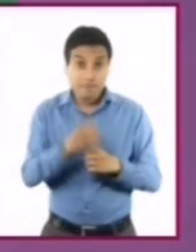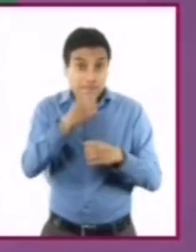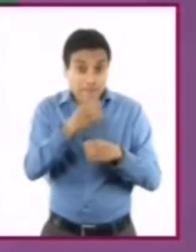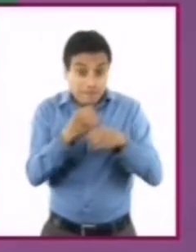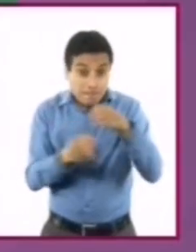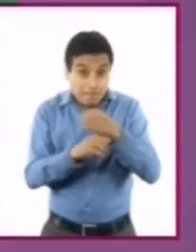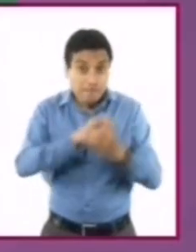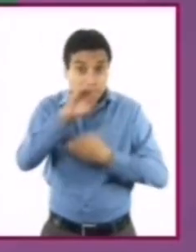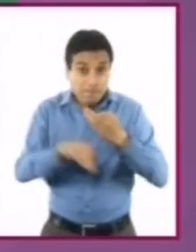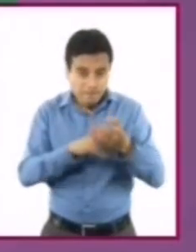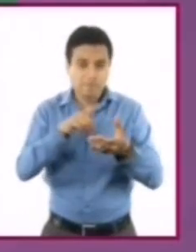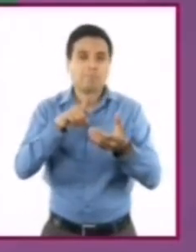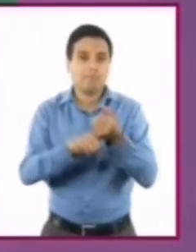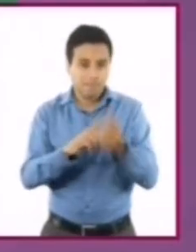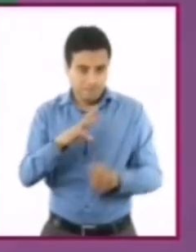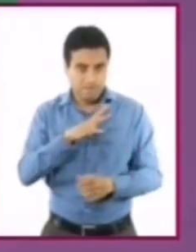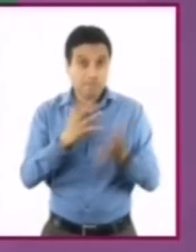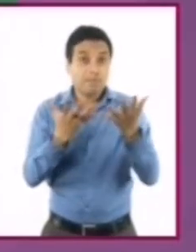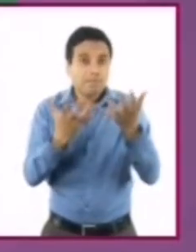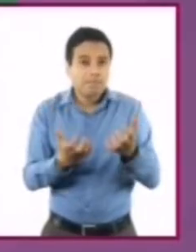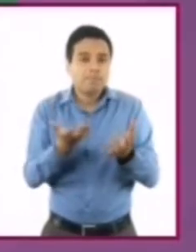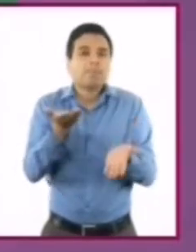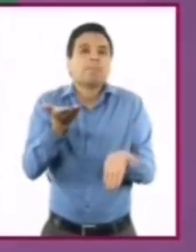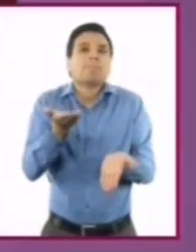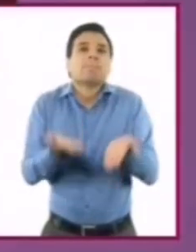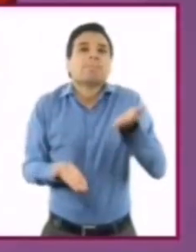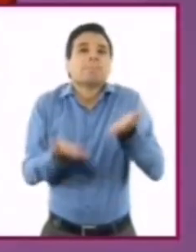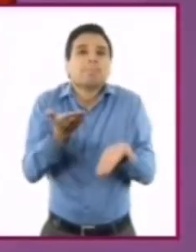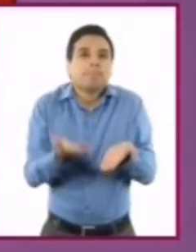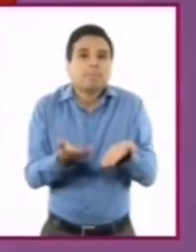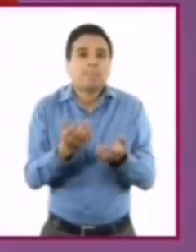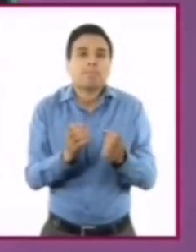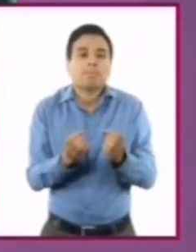a la cantidad de materia o masa contenida en cada uno.